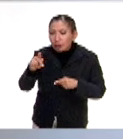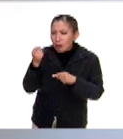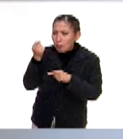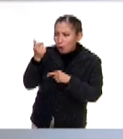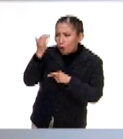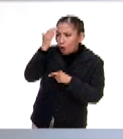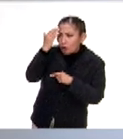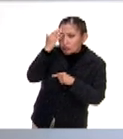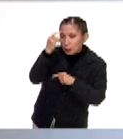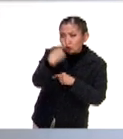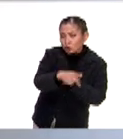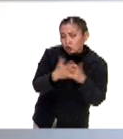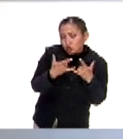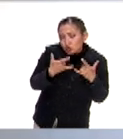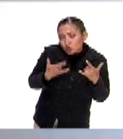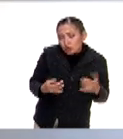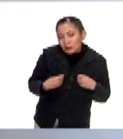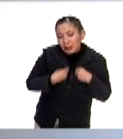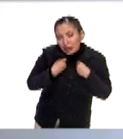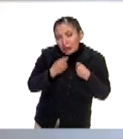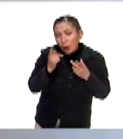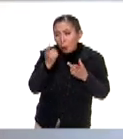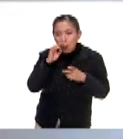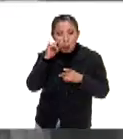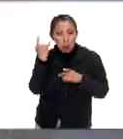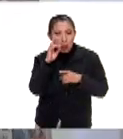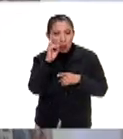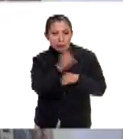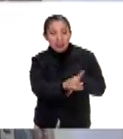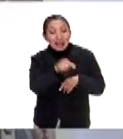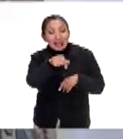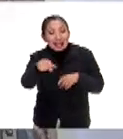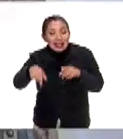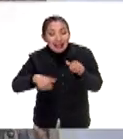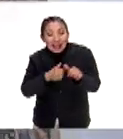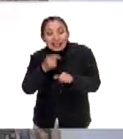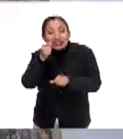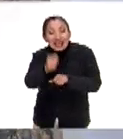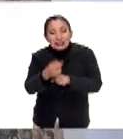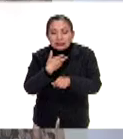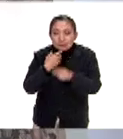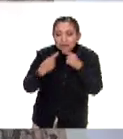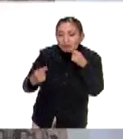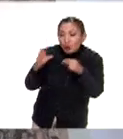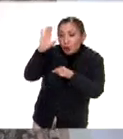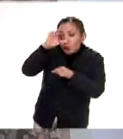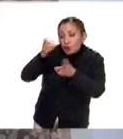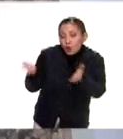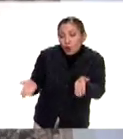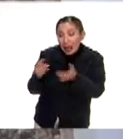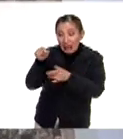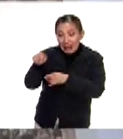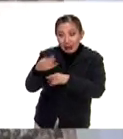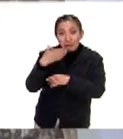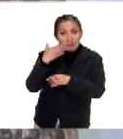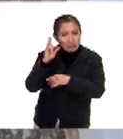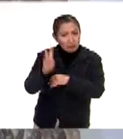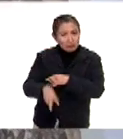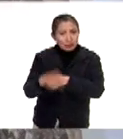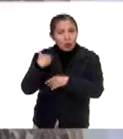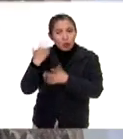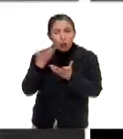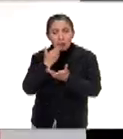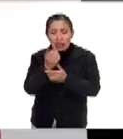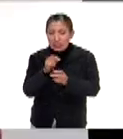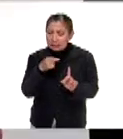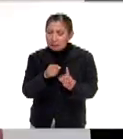poco sabemos o creo que es menos visible, lo que hizo en cuanto a la gestión cultural. Y él sí fue definitivamente una